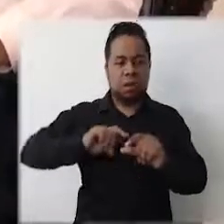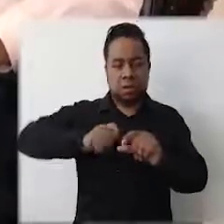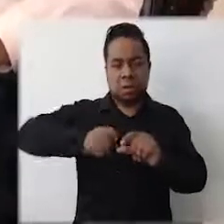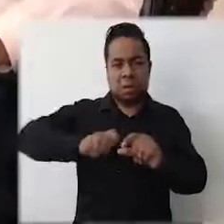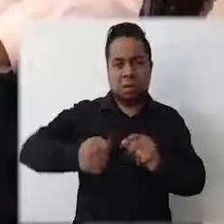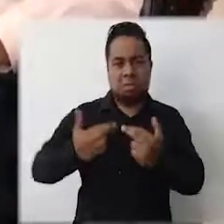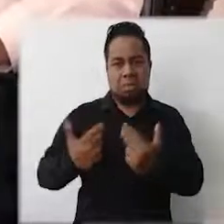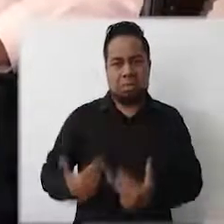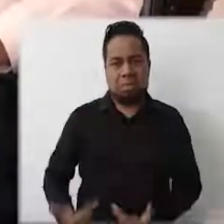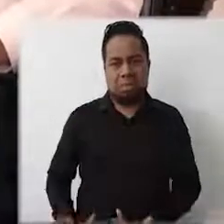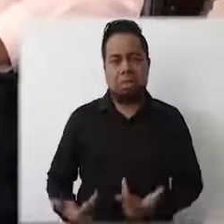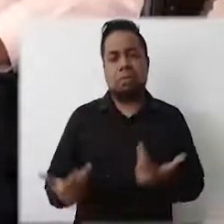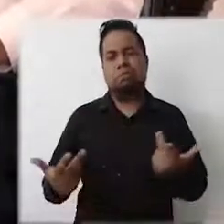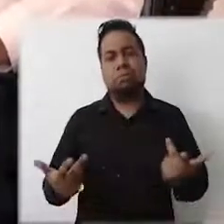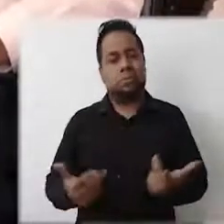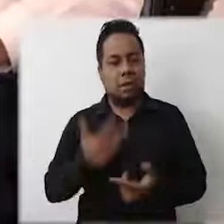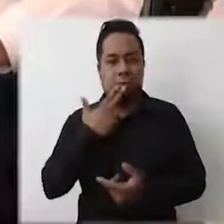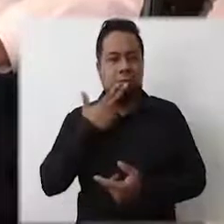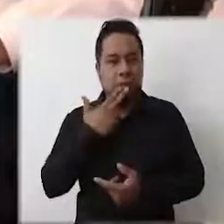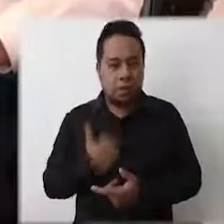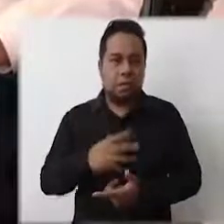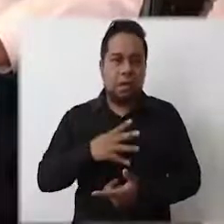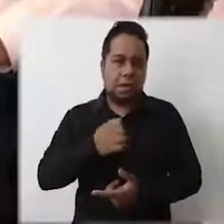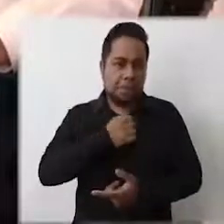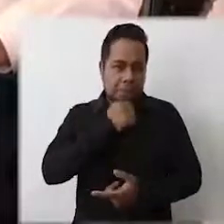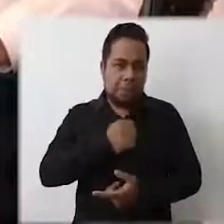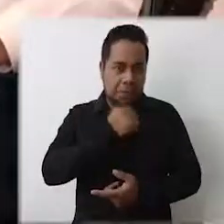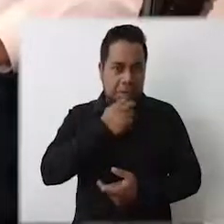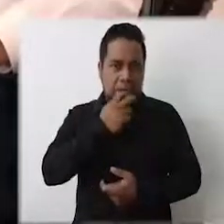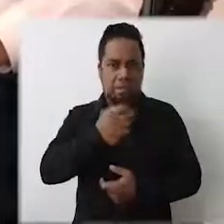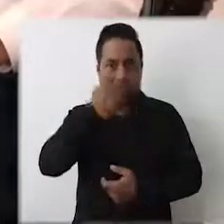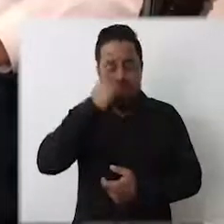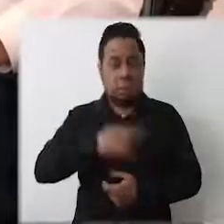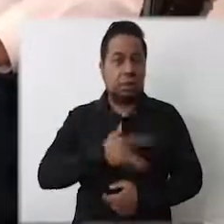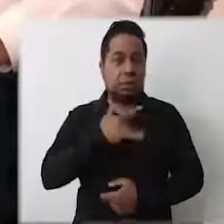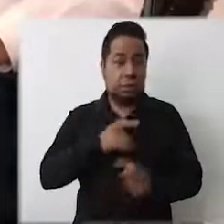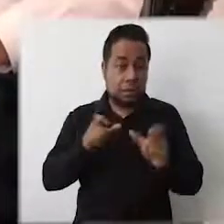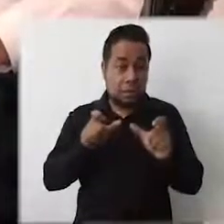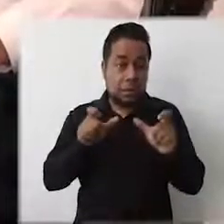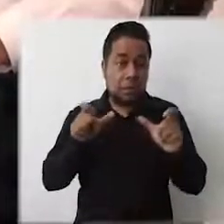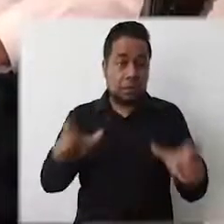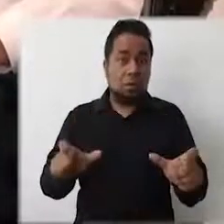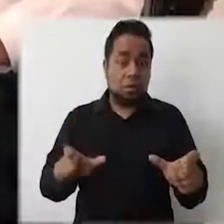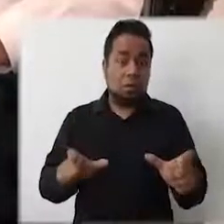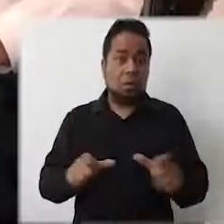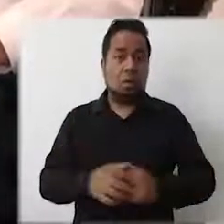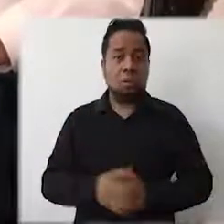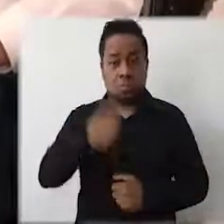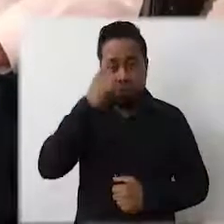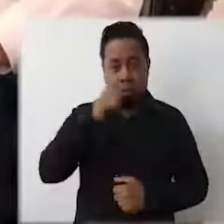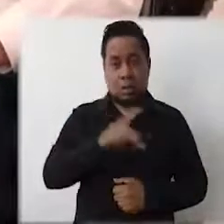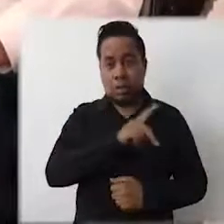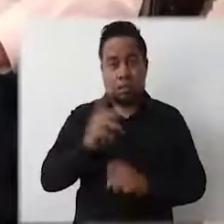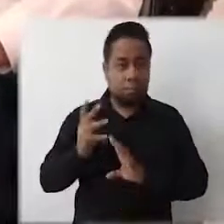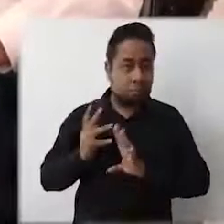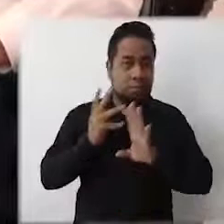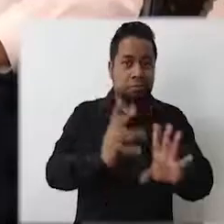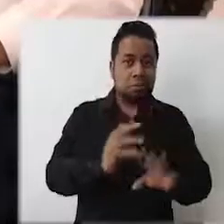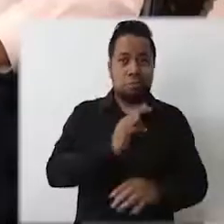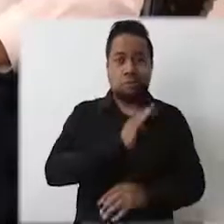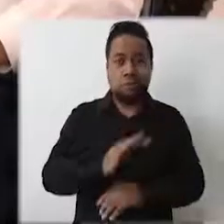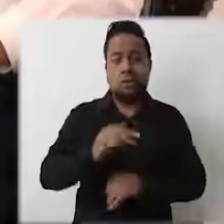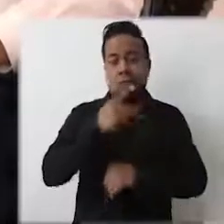y todo eso no está como tal normado y permitido. Entonces son de las cuestiones que yo creo que hay una labor muy grande.